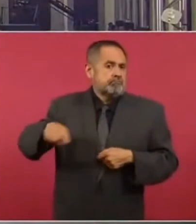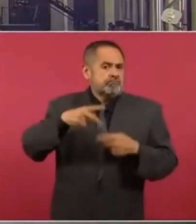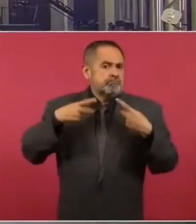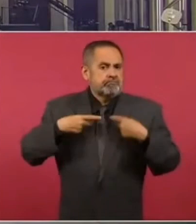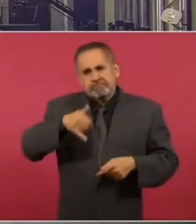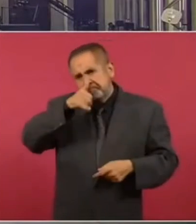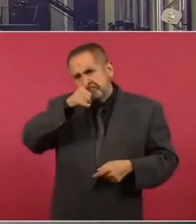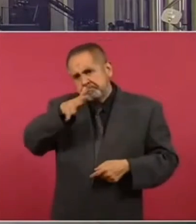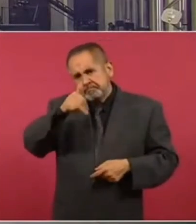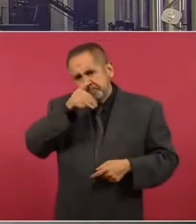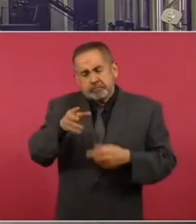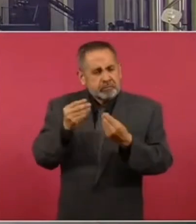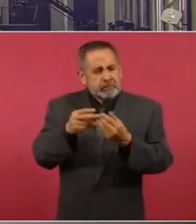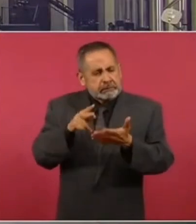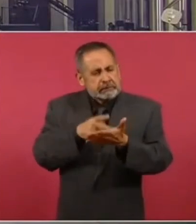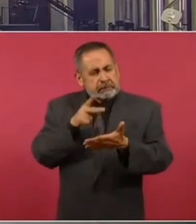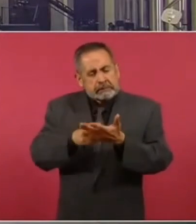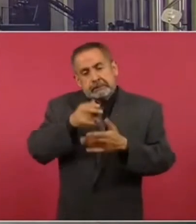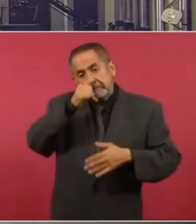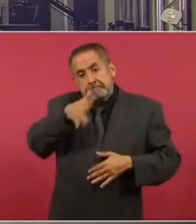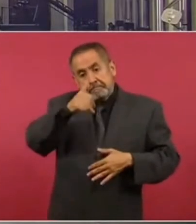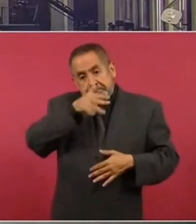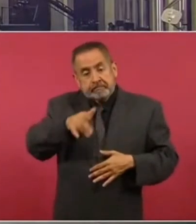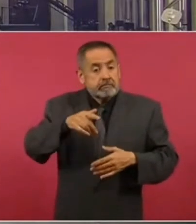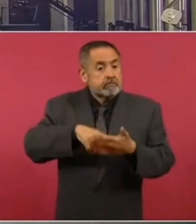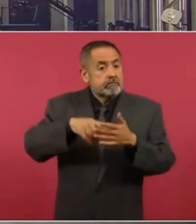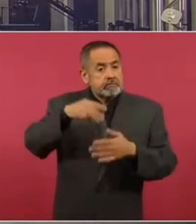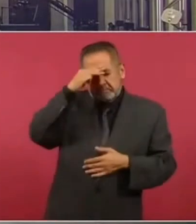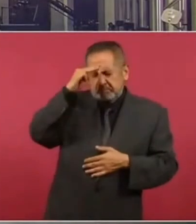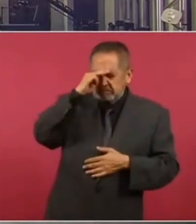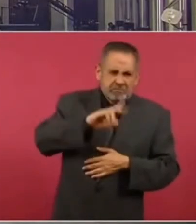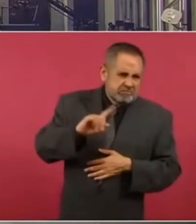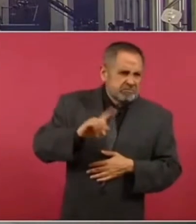protestar tanto a la gente de Mexicali